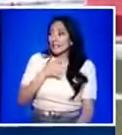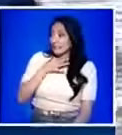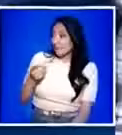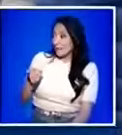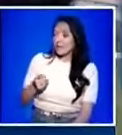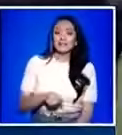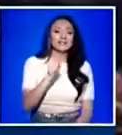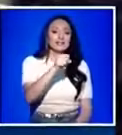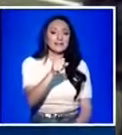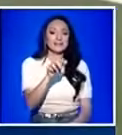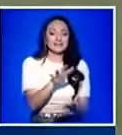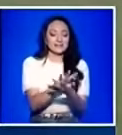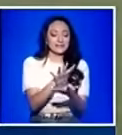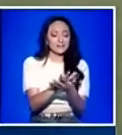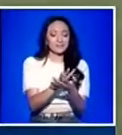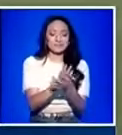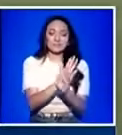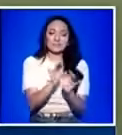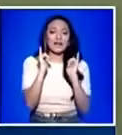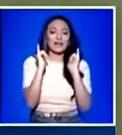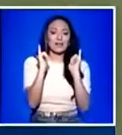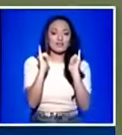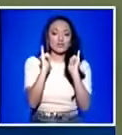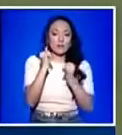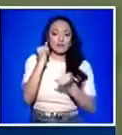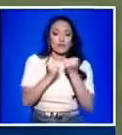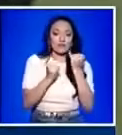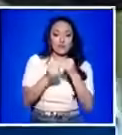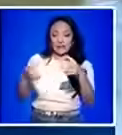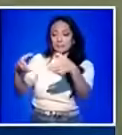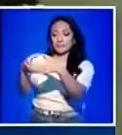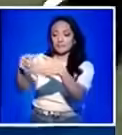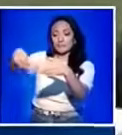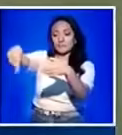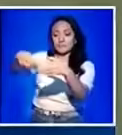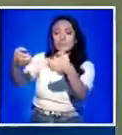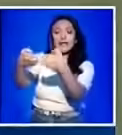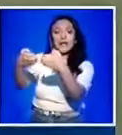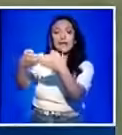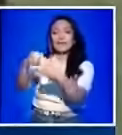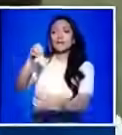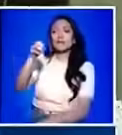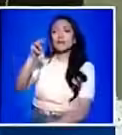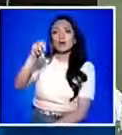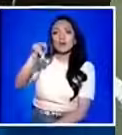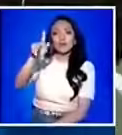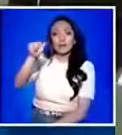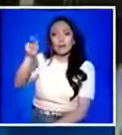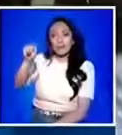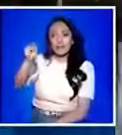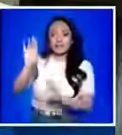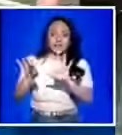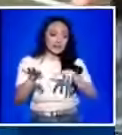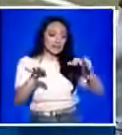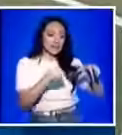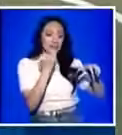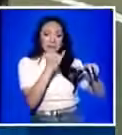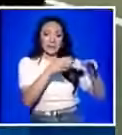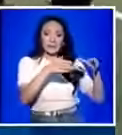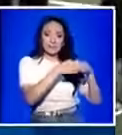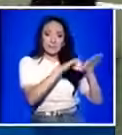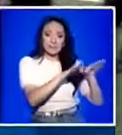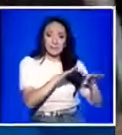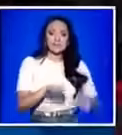No, muy tranquilo, disfrutando la final, ya que la anterior semana, somos clásicos rivales ya. Y la anterior semana clásicos